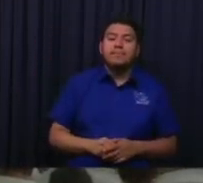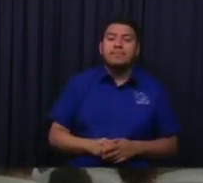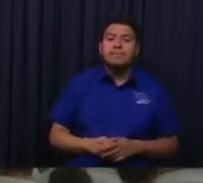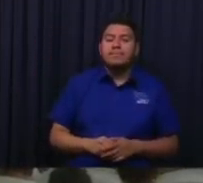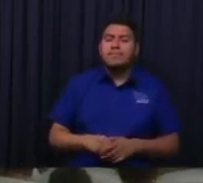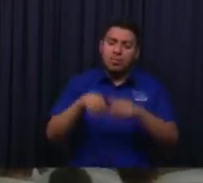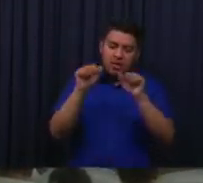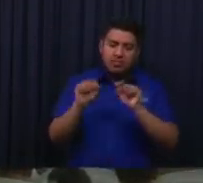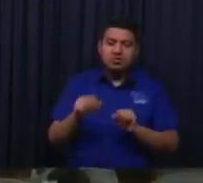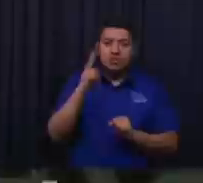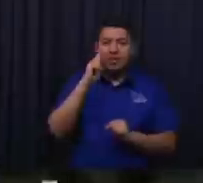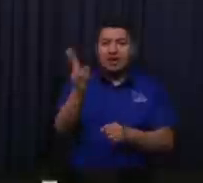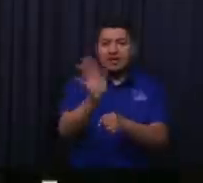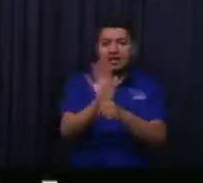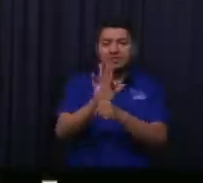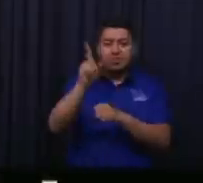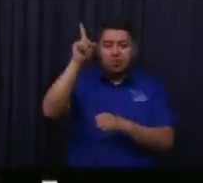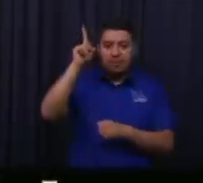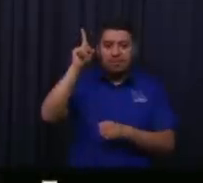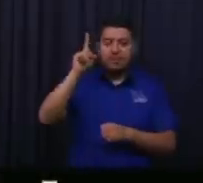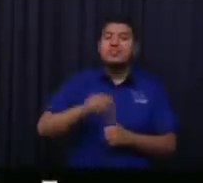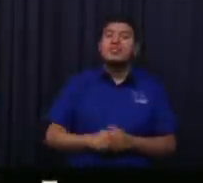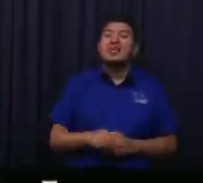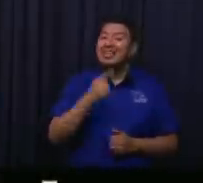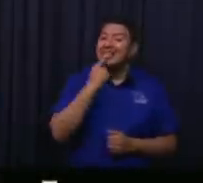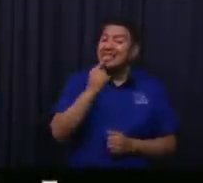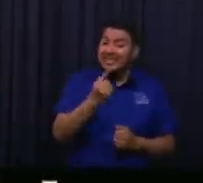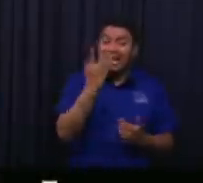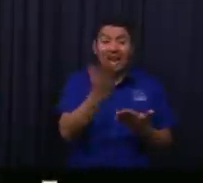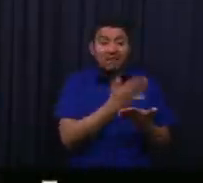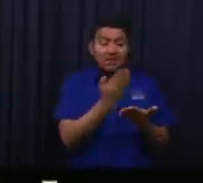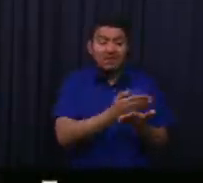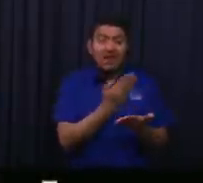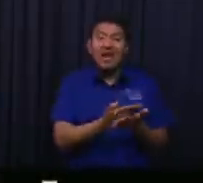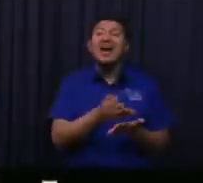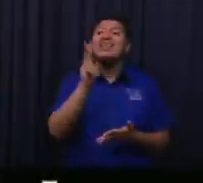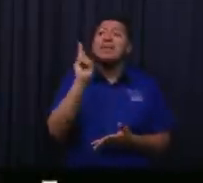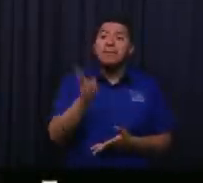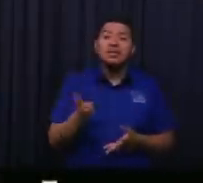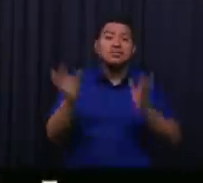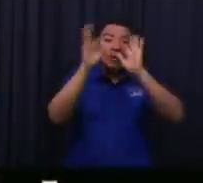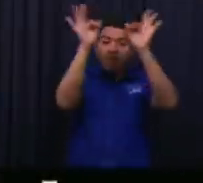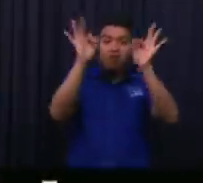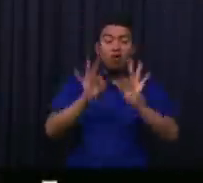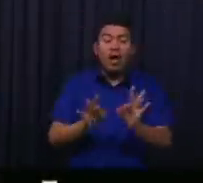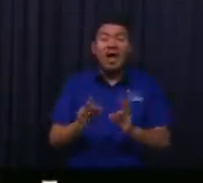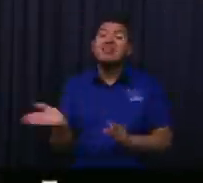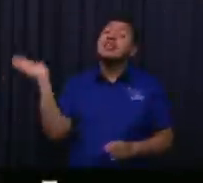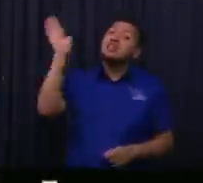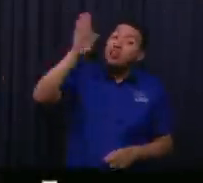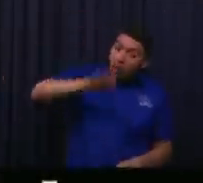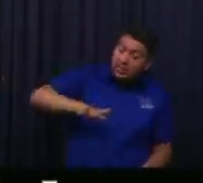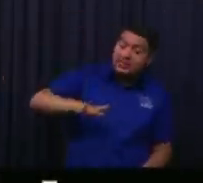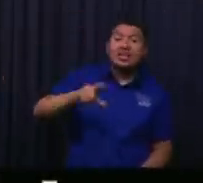pantalla, espero sí. De igual modo, después de haber cenado,